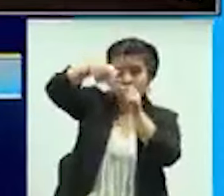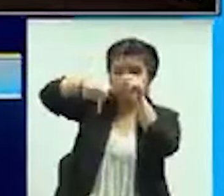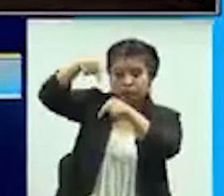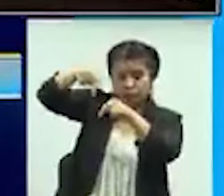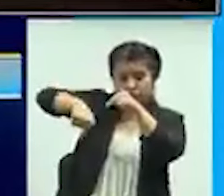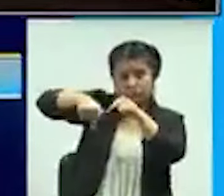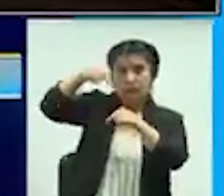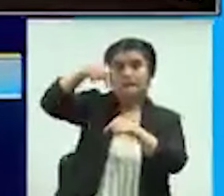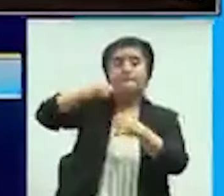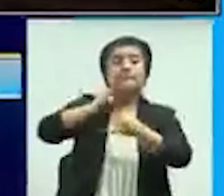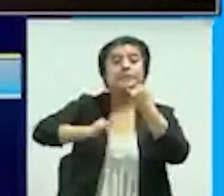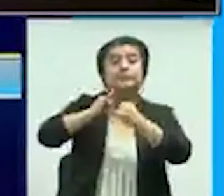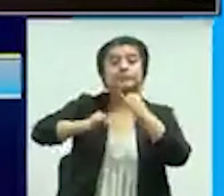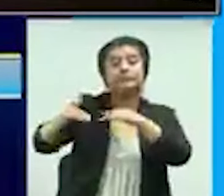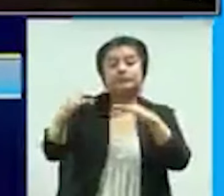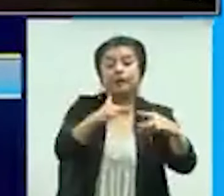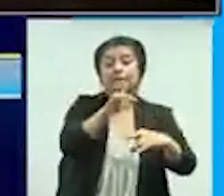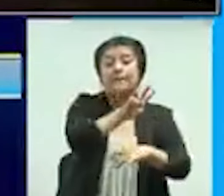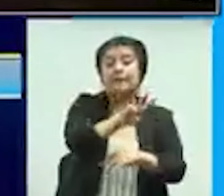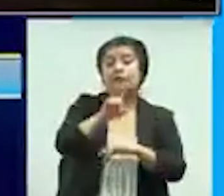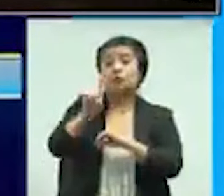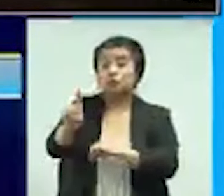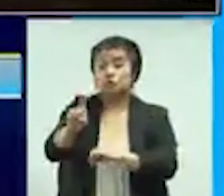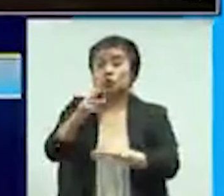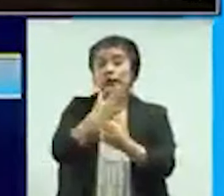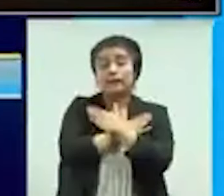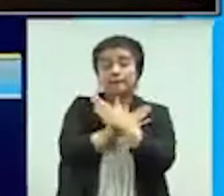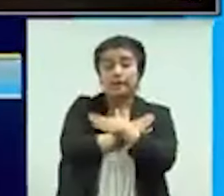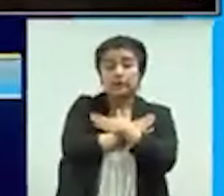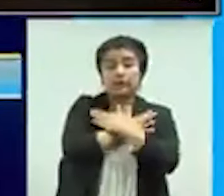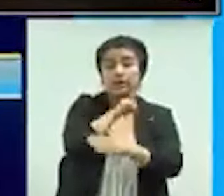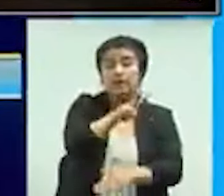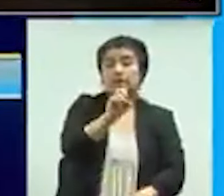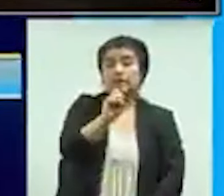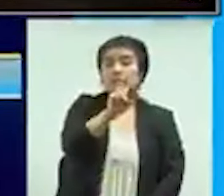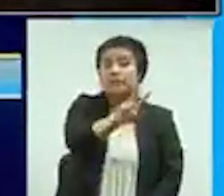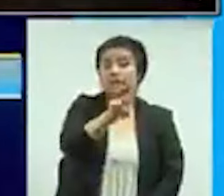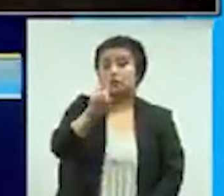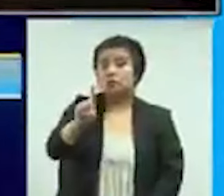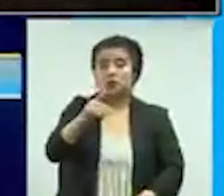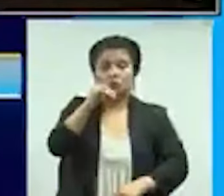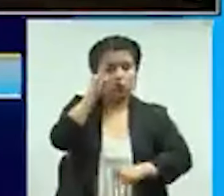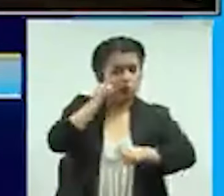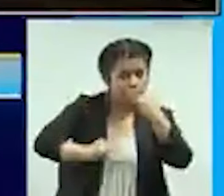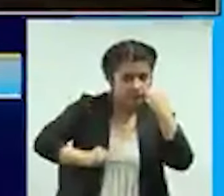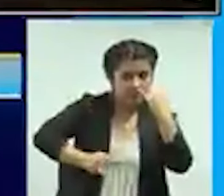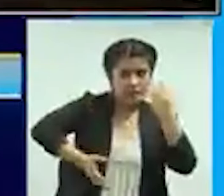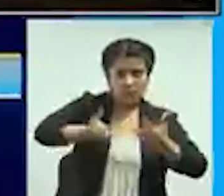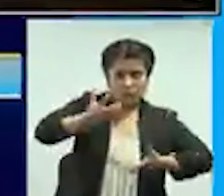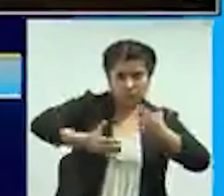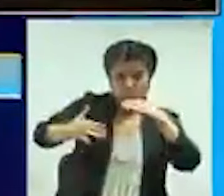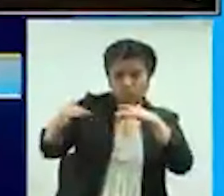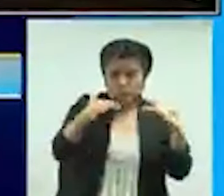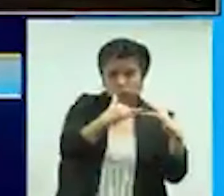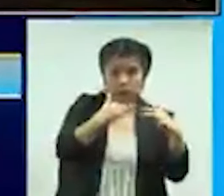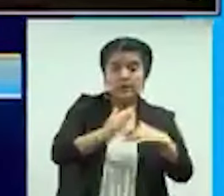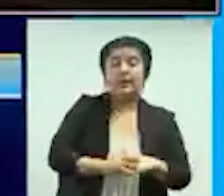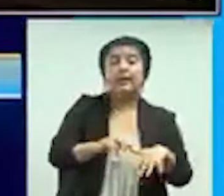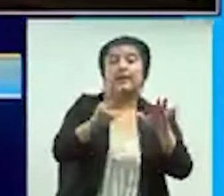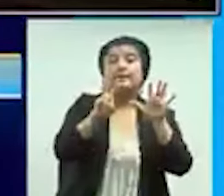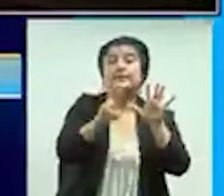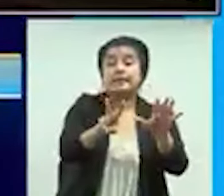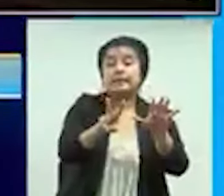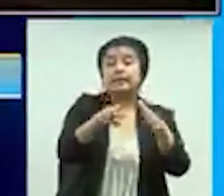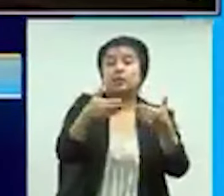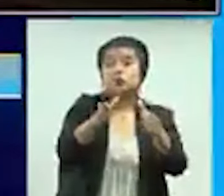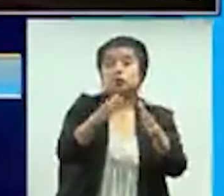terminó el 21 de mayo del 21 con un alto al fuego que fue roto por Hamás el 7 de octubre del año